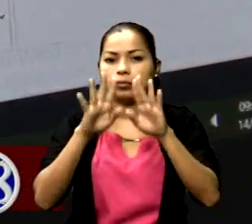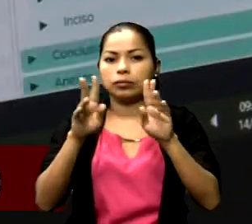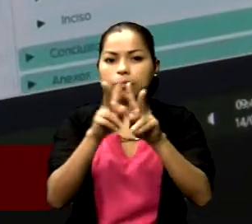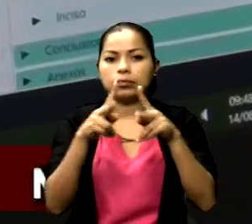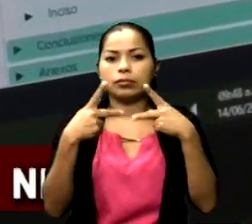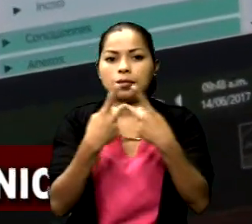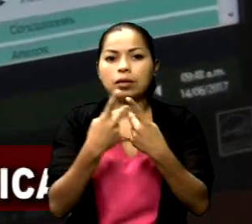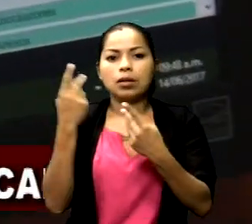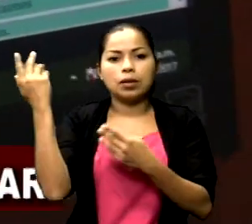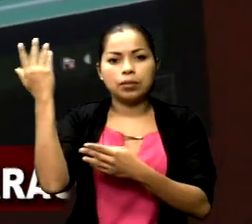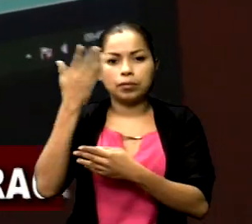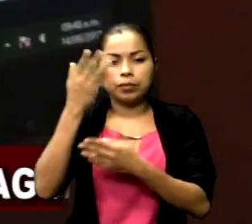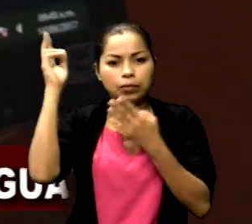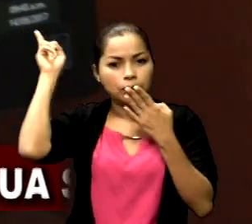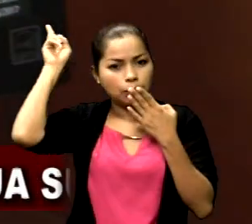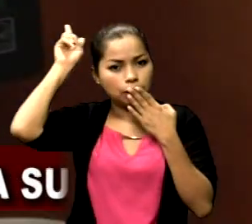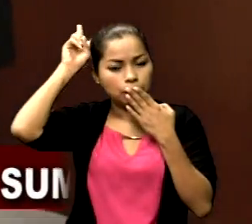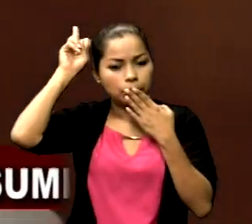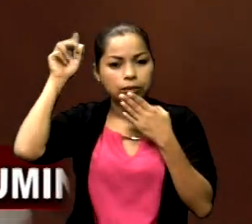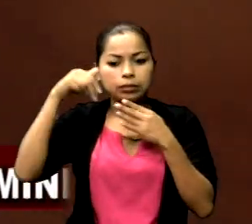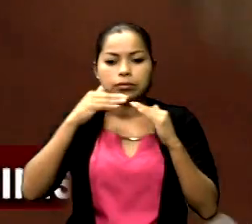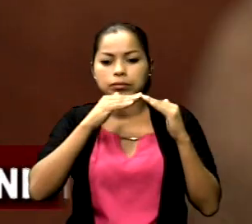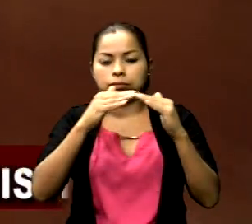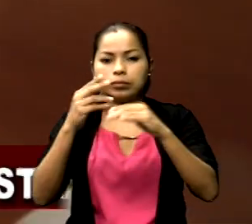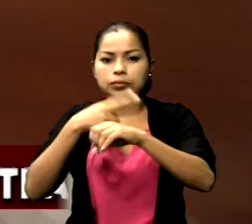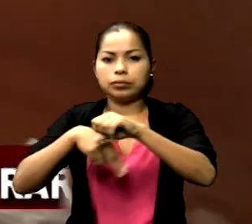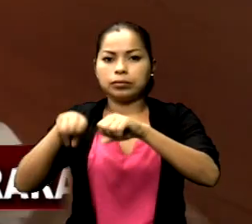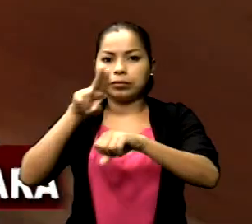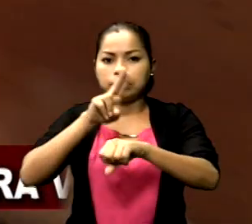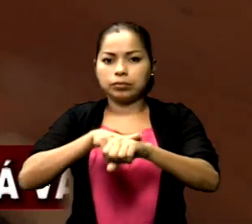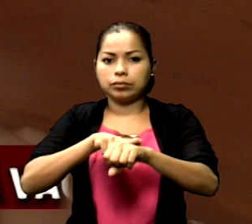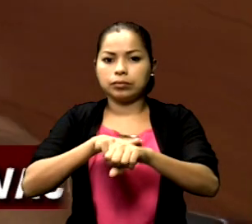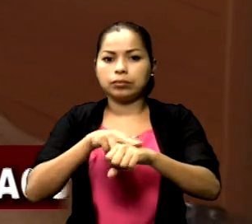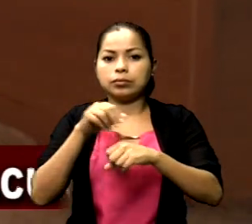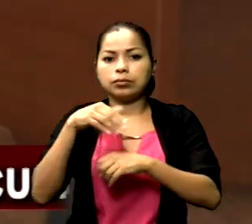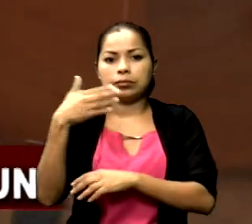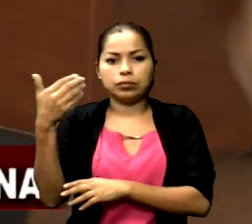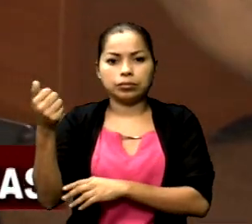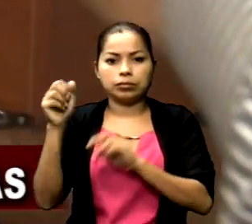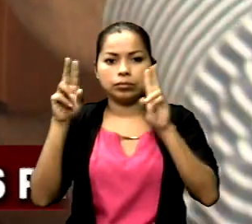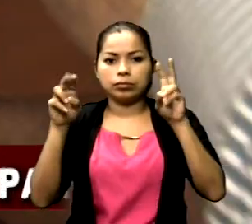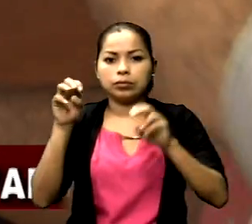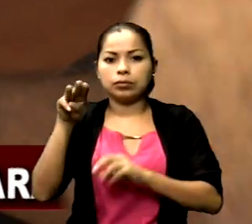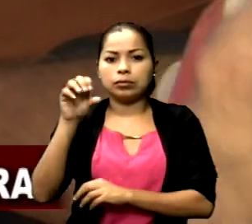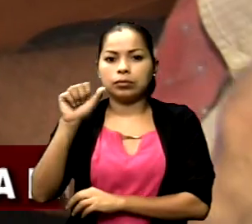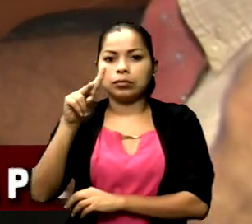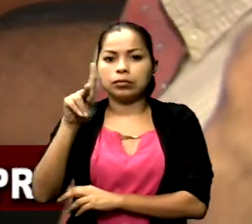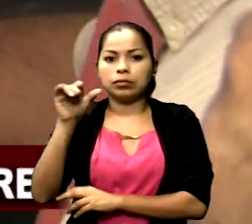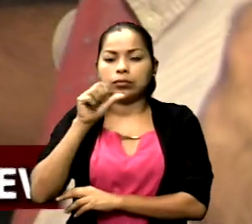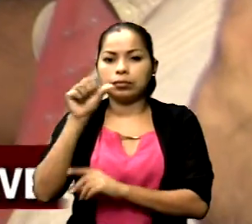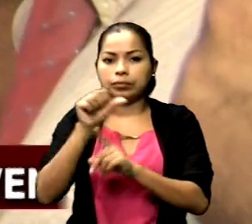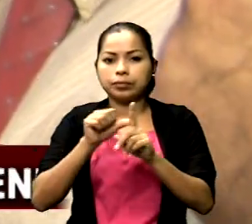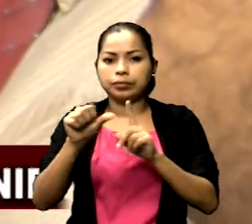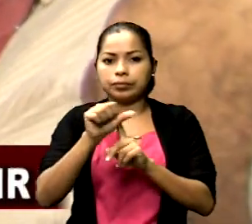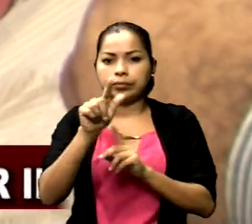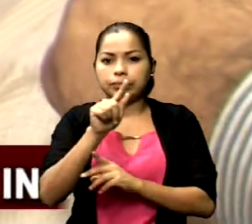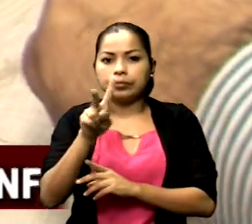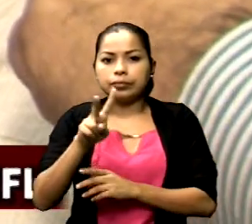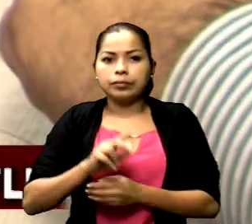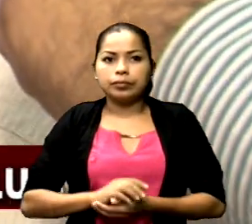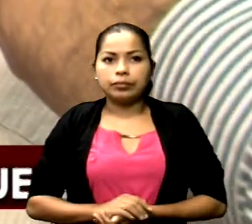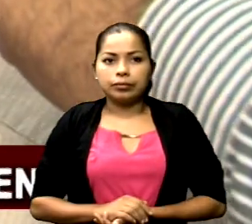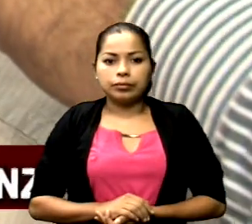pueblos originarios y afrodescendientes en el territorio nacional, entre otros. Marvil Estrada, Noticias Asamblea